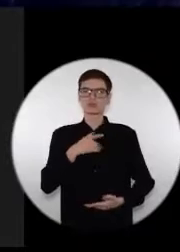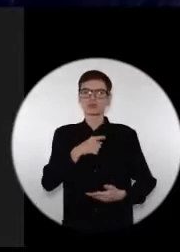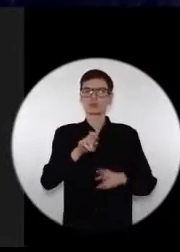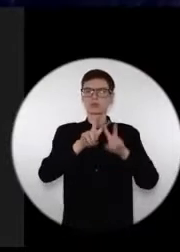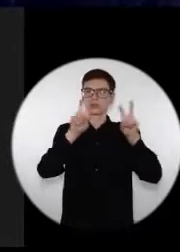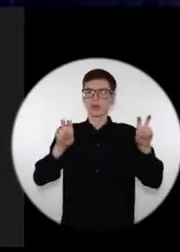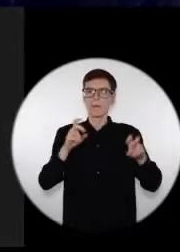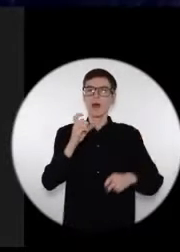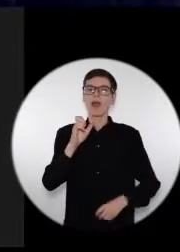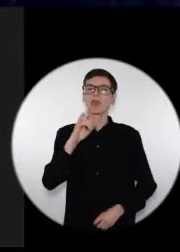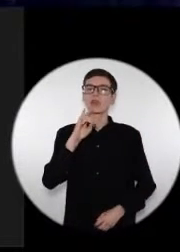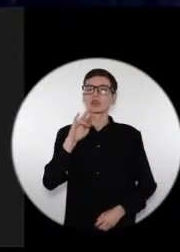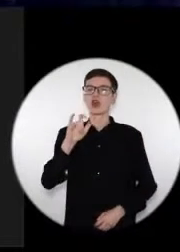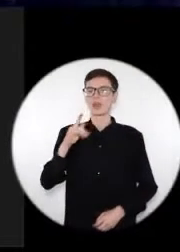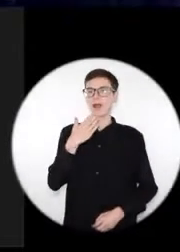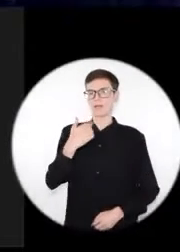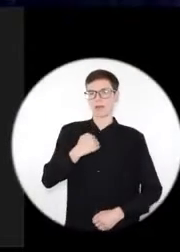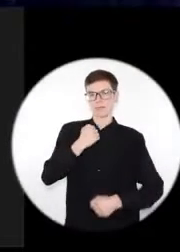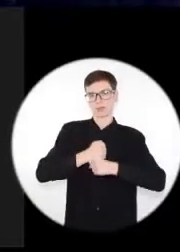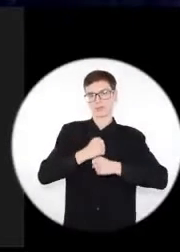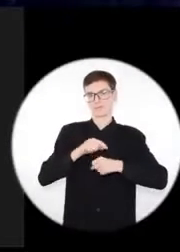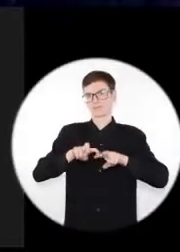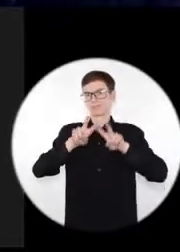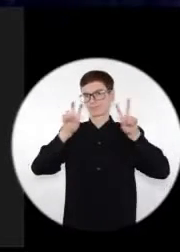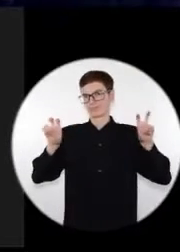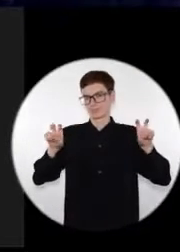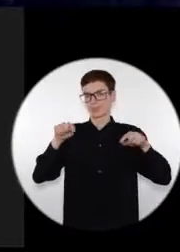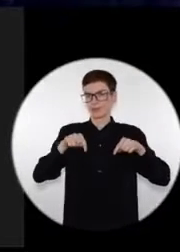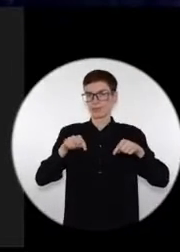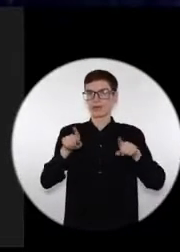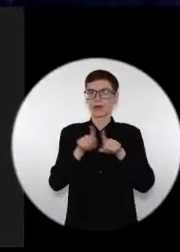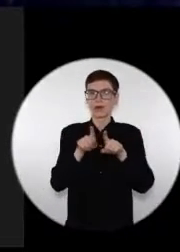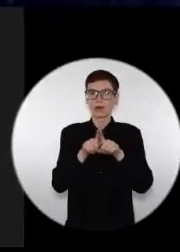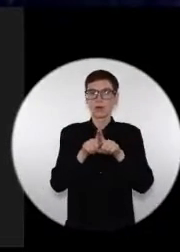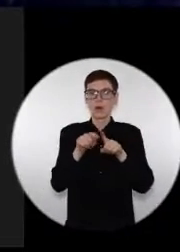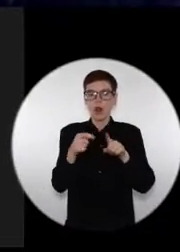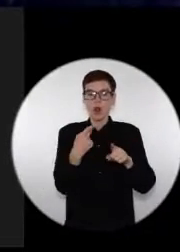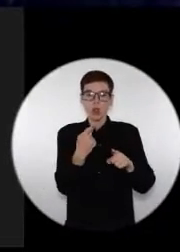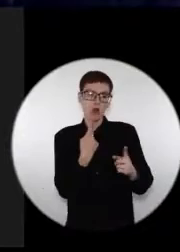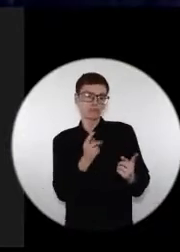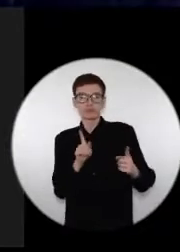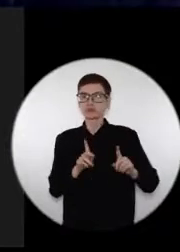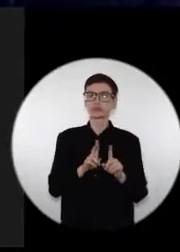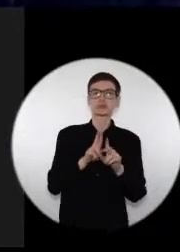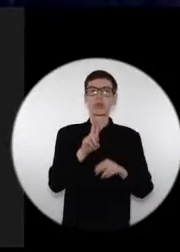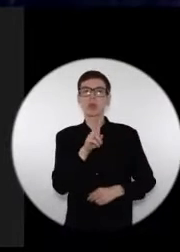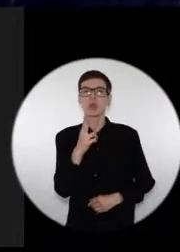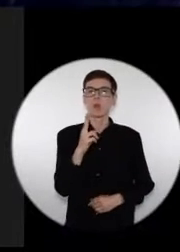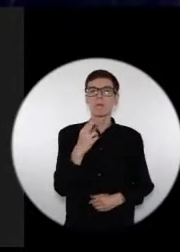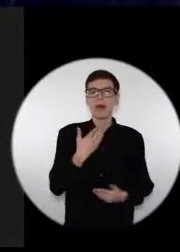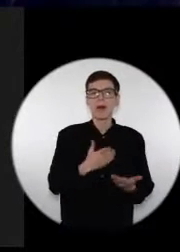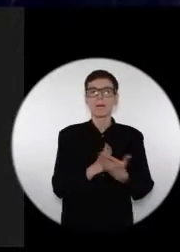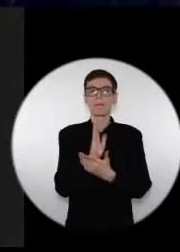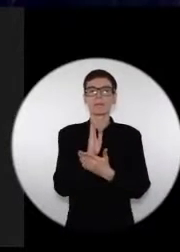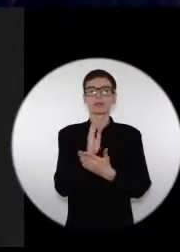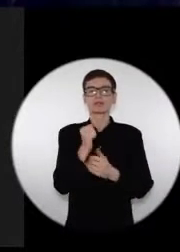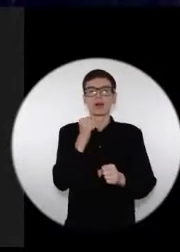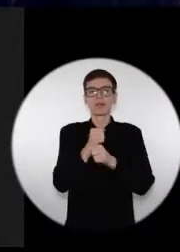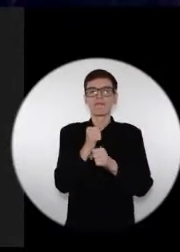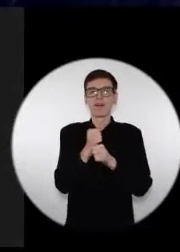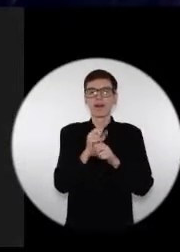literatura y trabajado en el área editorial entonces ahí nos conocimos un poco y formamos como dupla